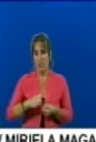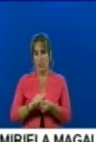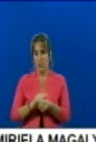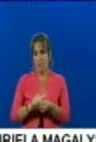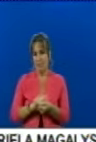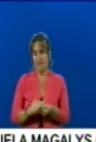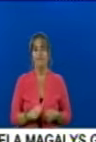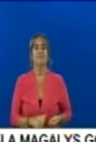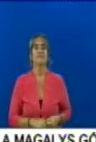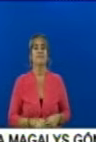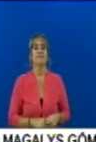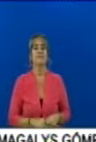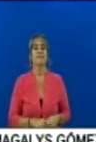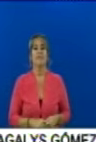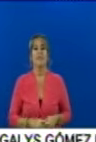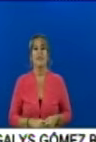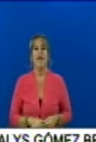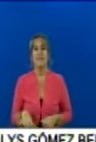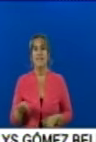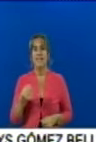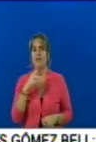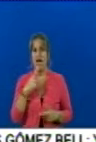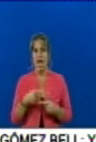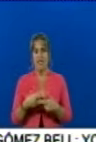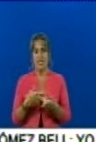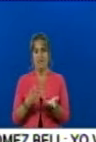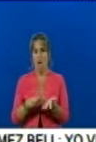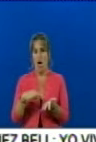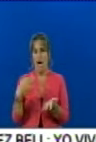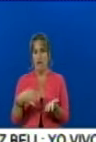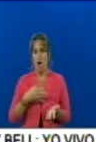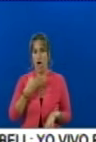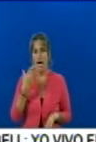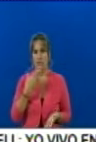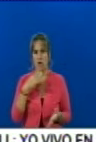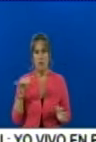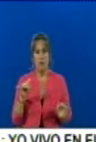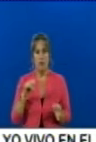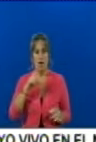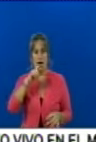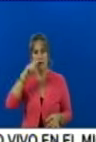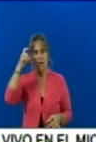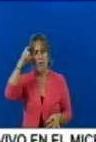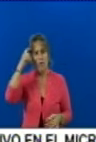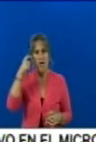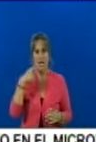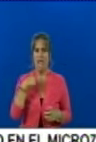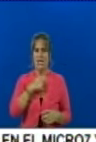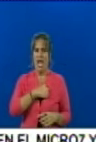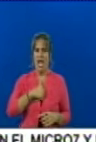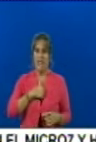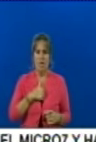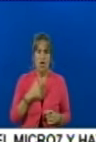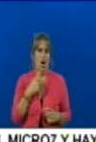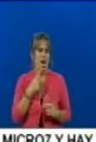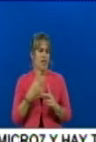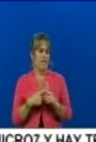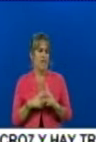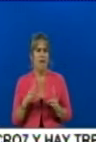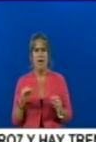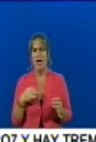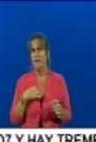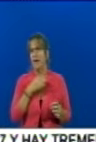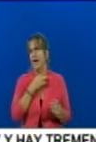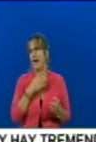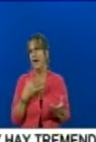baño. Hemos hablado entonces de la distribución del arroz, del azúcar, también de la compota, de los productos de aseo. Hemos hablado, por